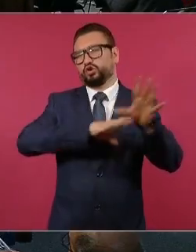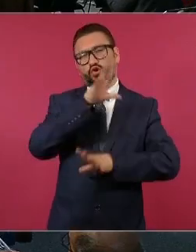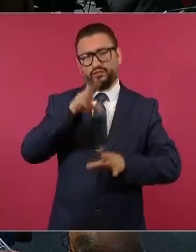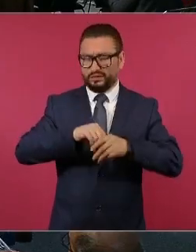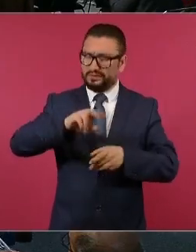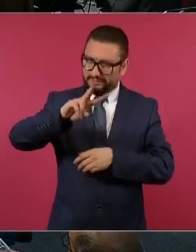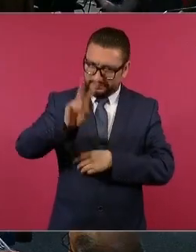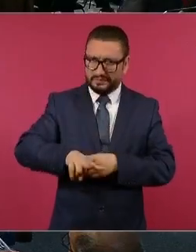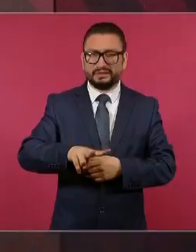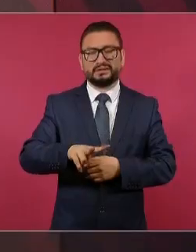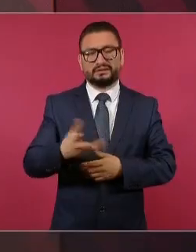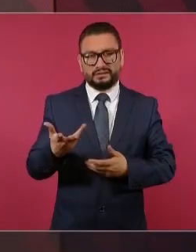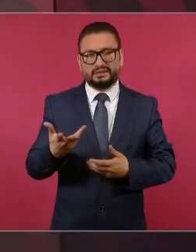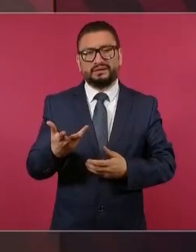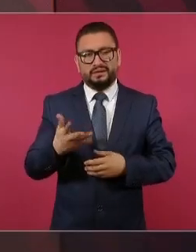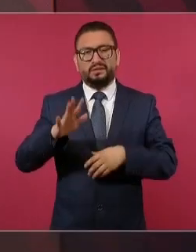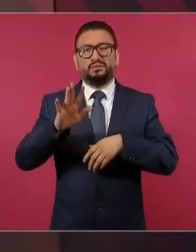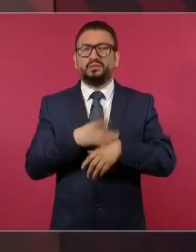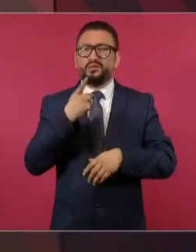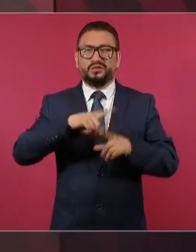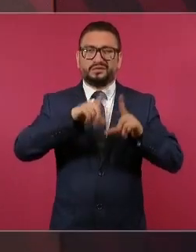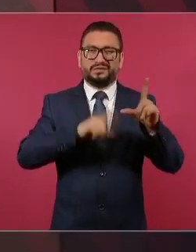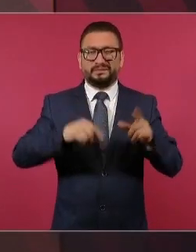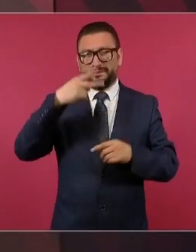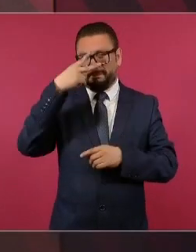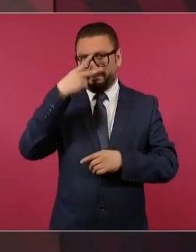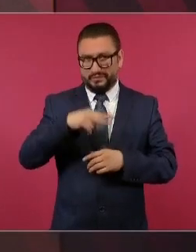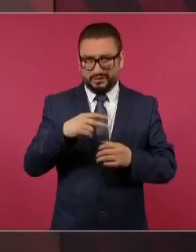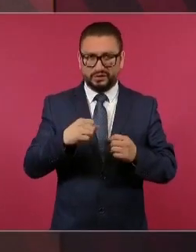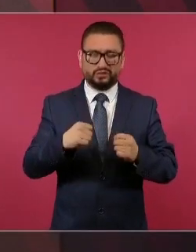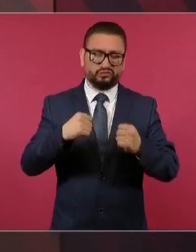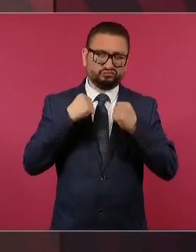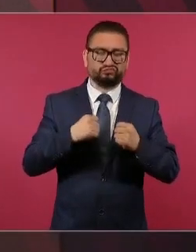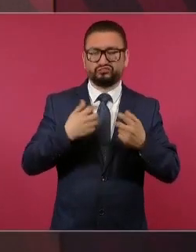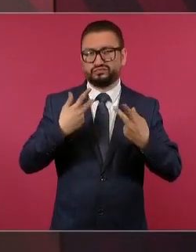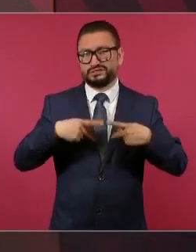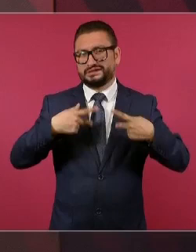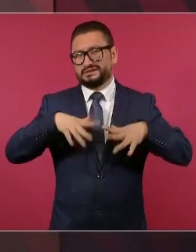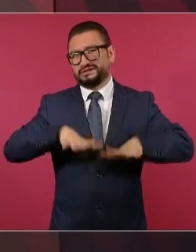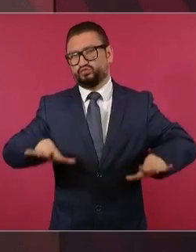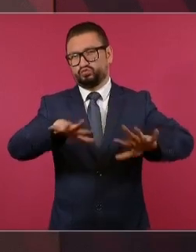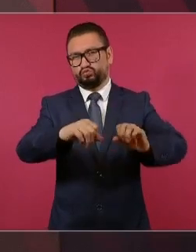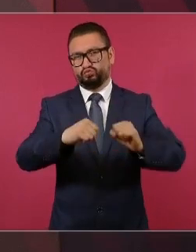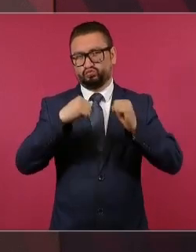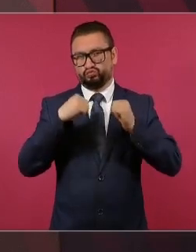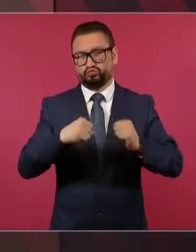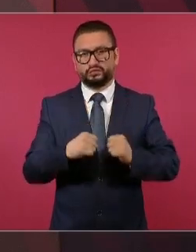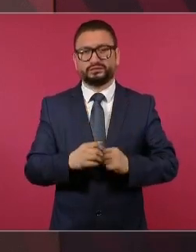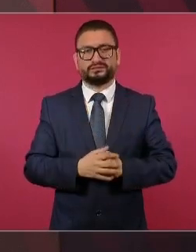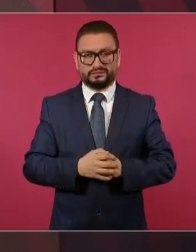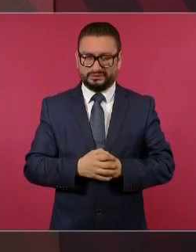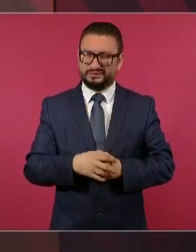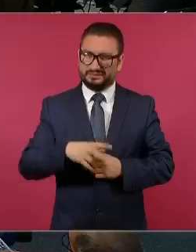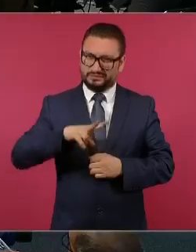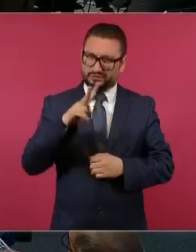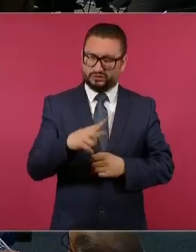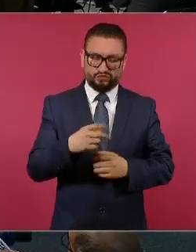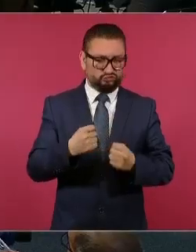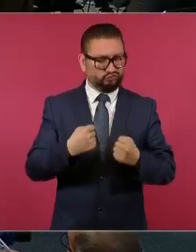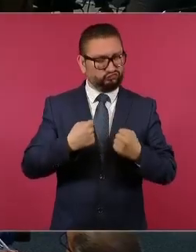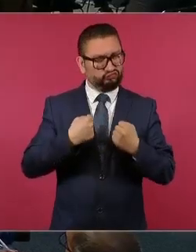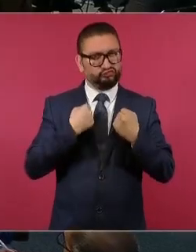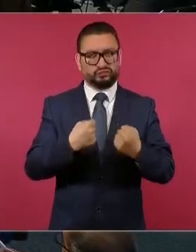que es mucha pieza el pueblo de México. Es una potencia